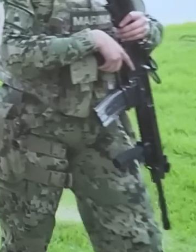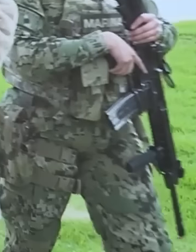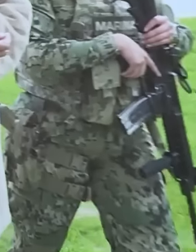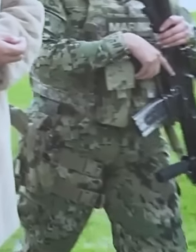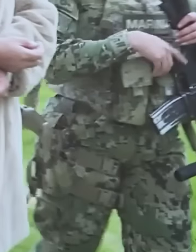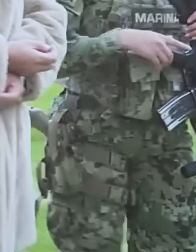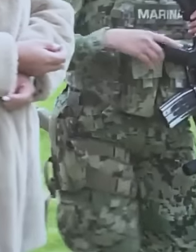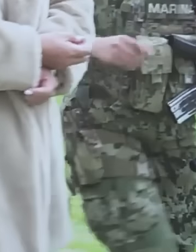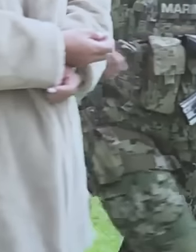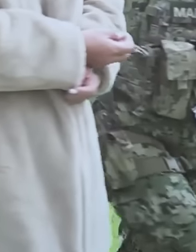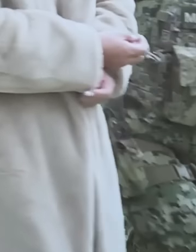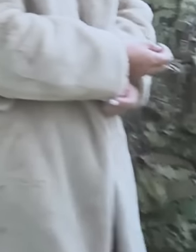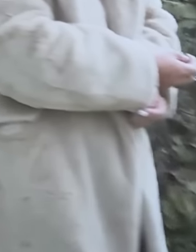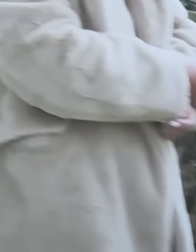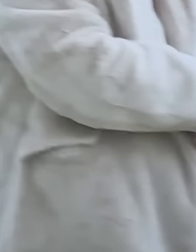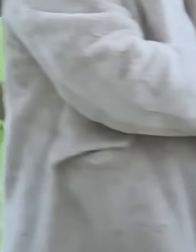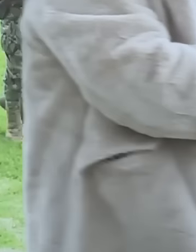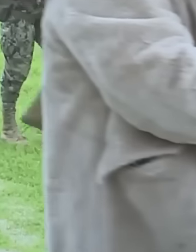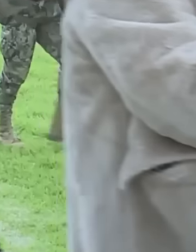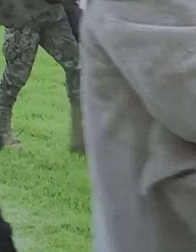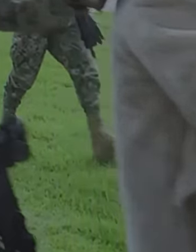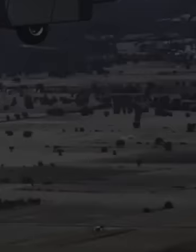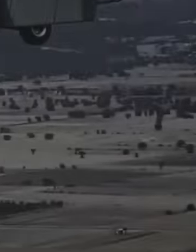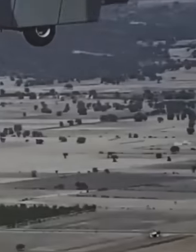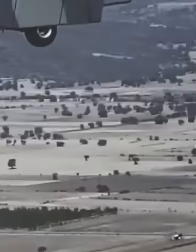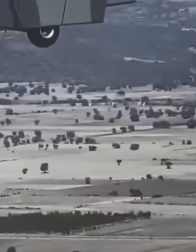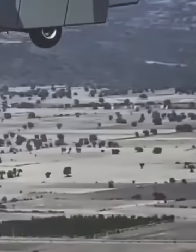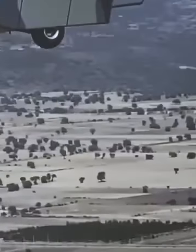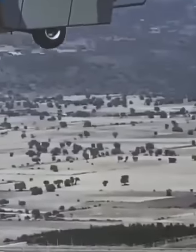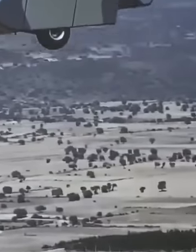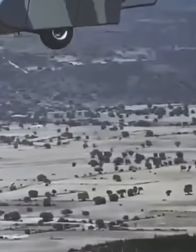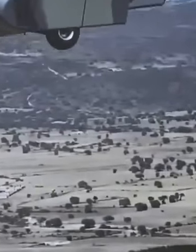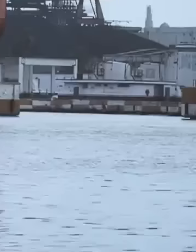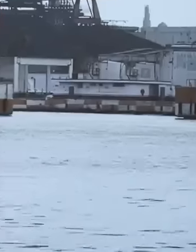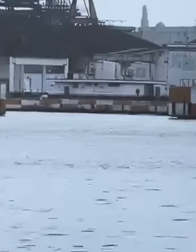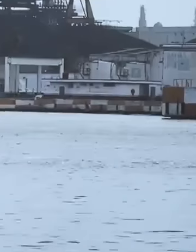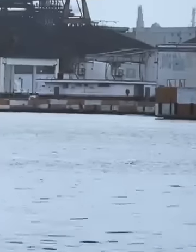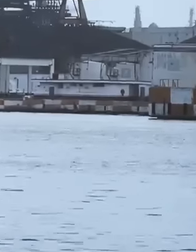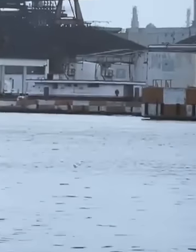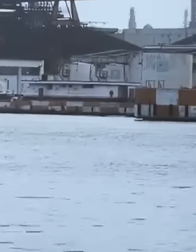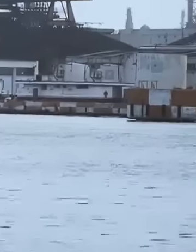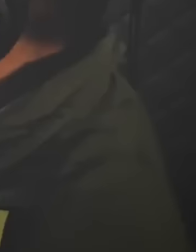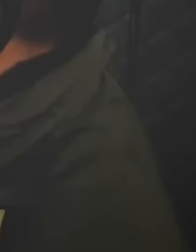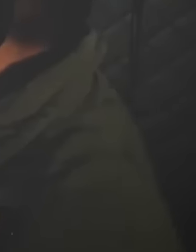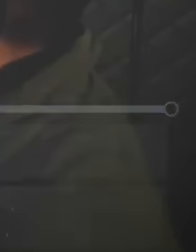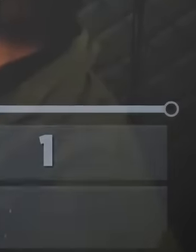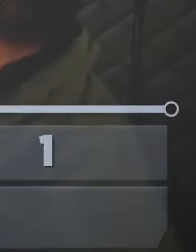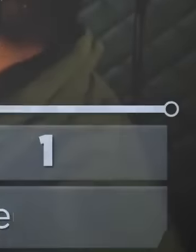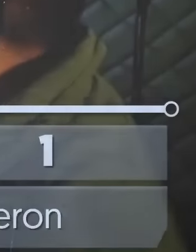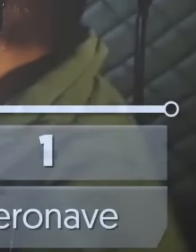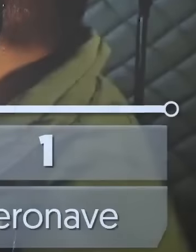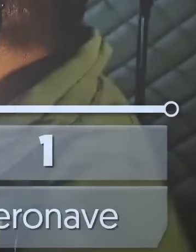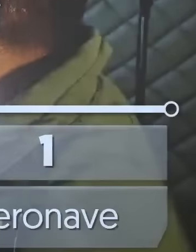Esta acción no fue una improvisación. Se ejecutó con estricto apego a la Ley de Seguridad Nacional y bajo mecanismos